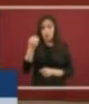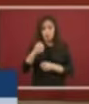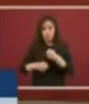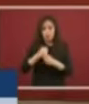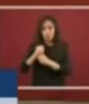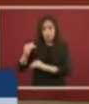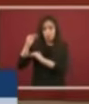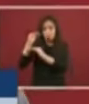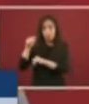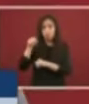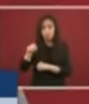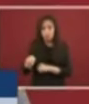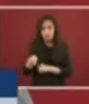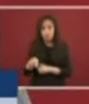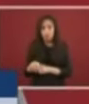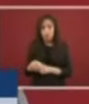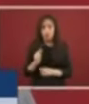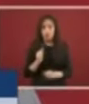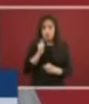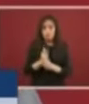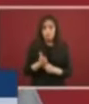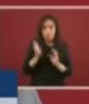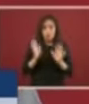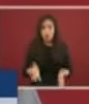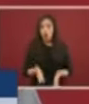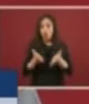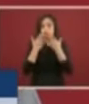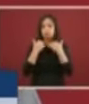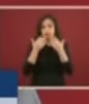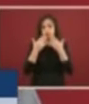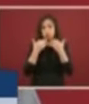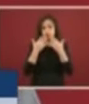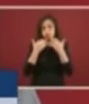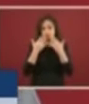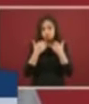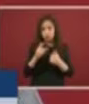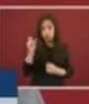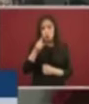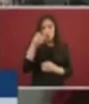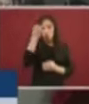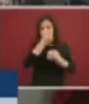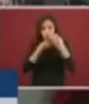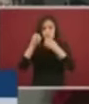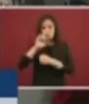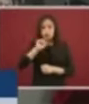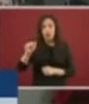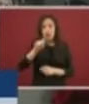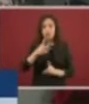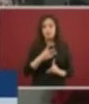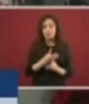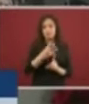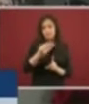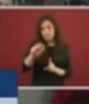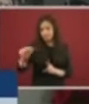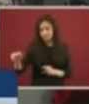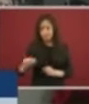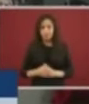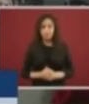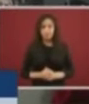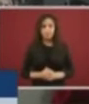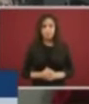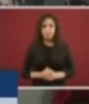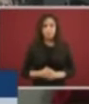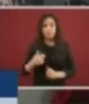más recientemente si los objetivos y los resultados esperados van a ser los que en su momento